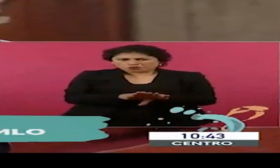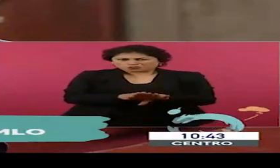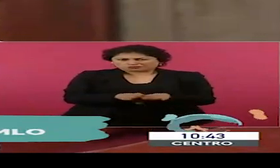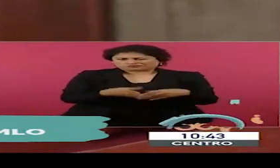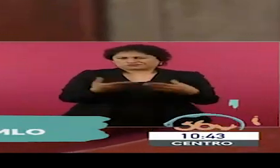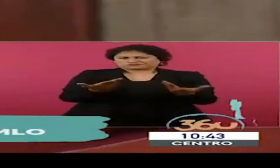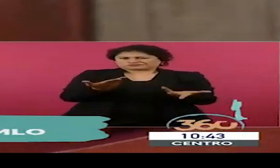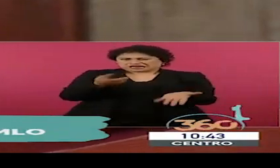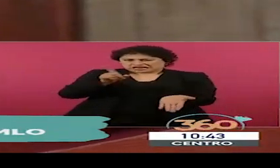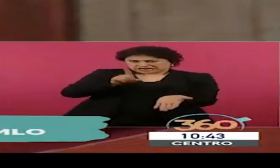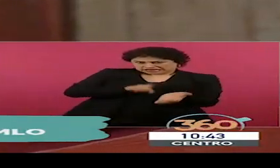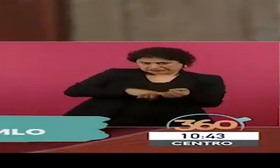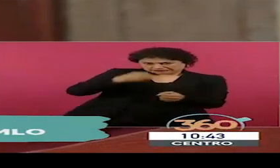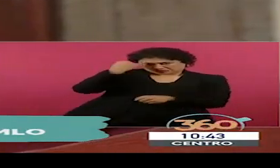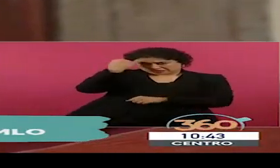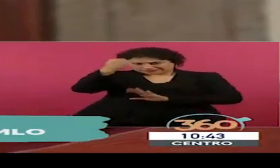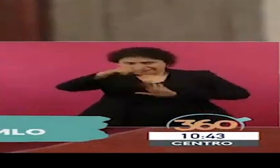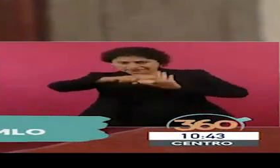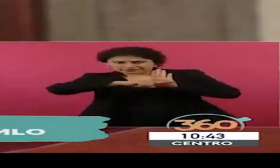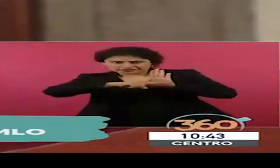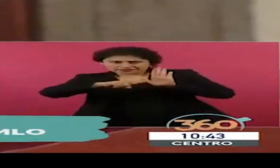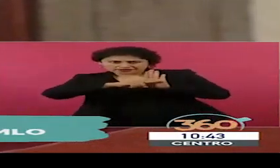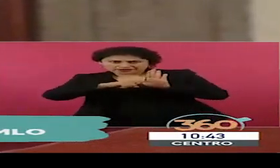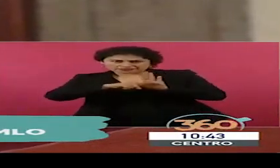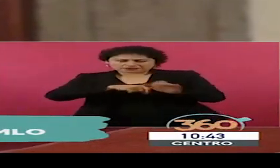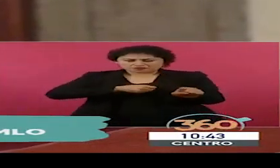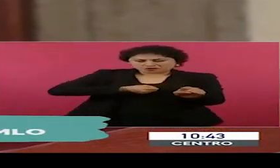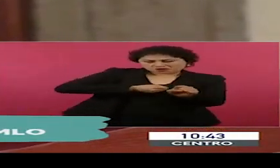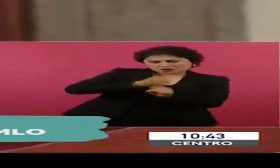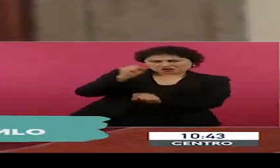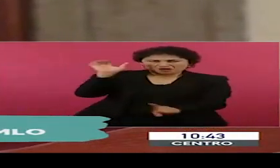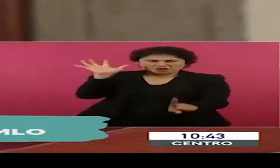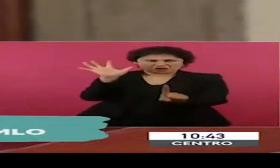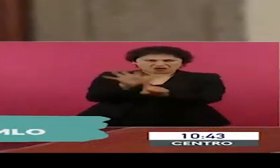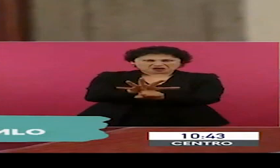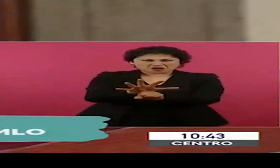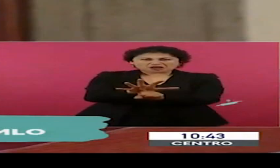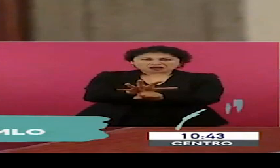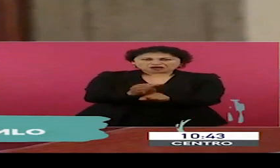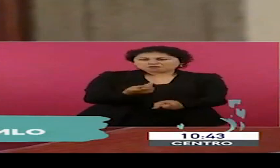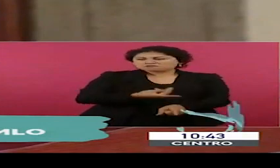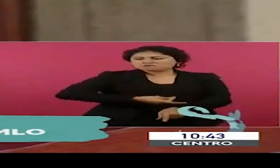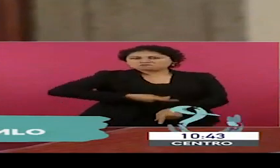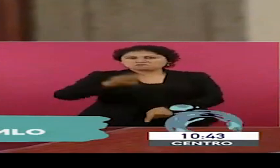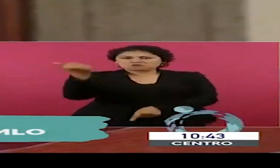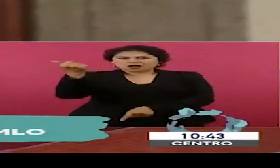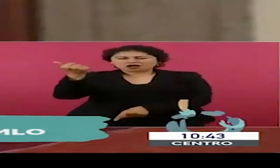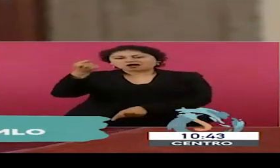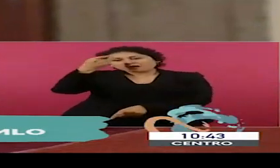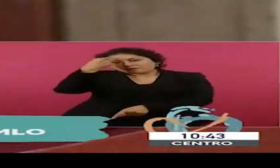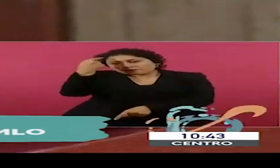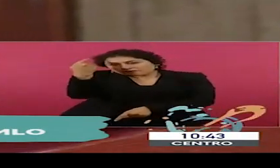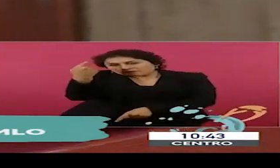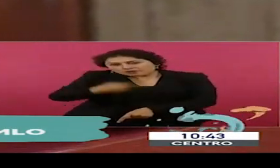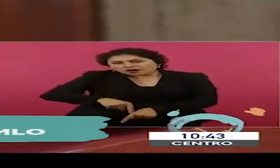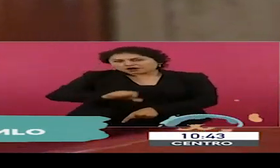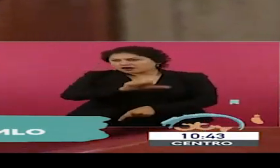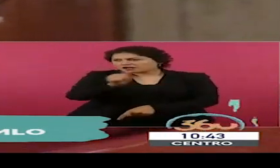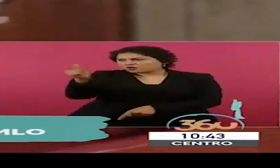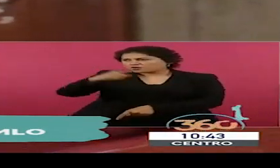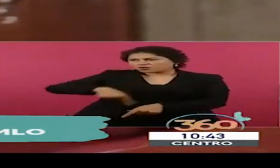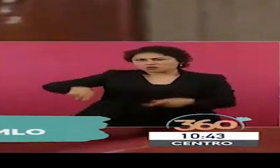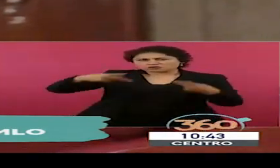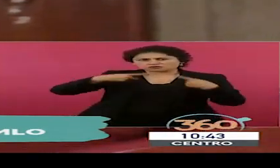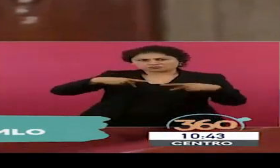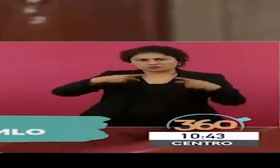estigmatiza se maltrata se persigue se expulsa y se le Cancela el derecho a la justicia